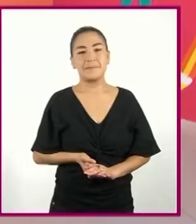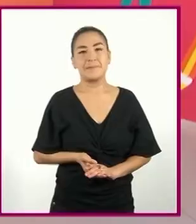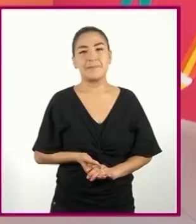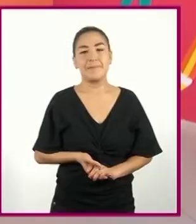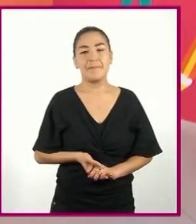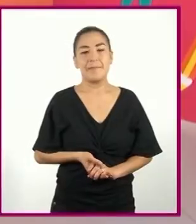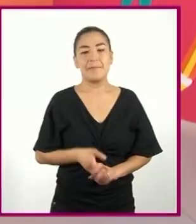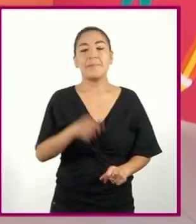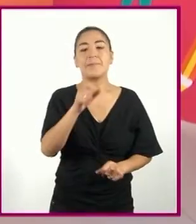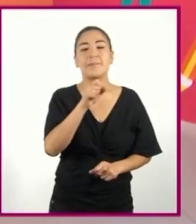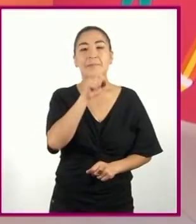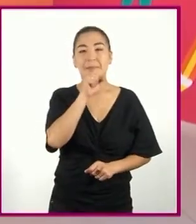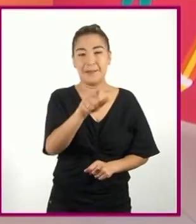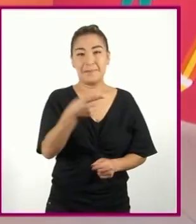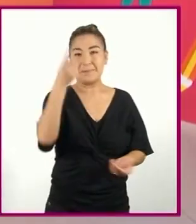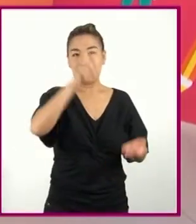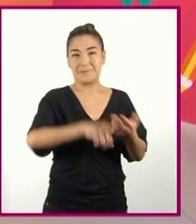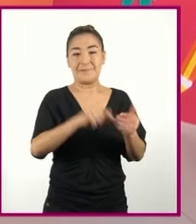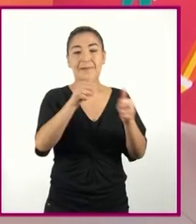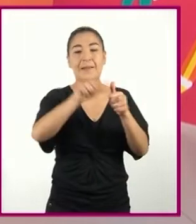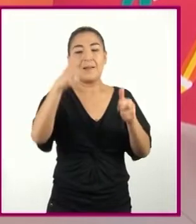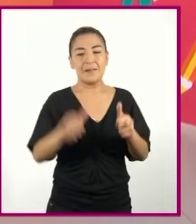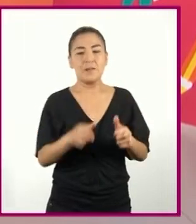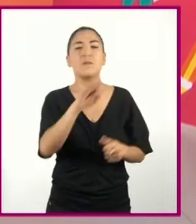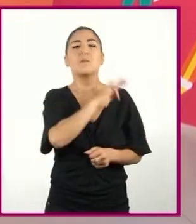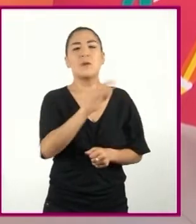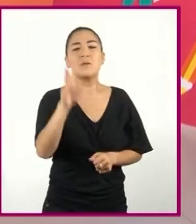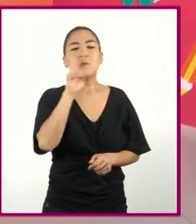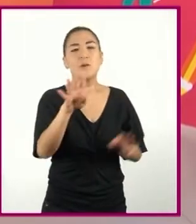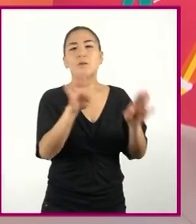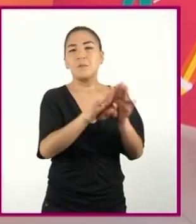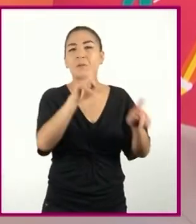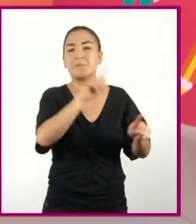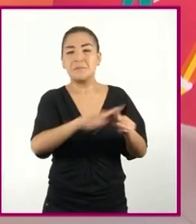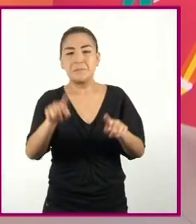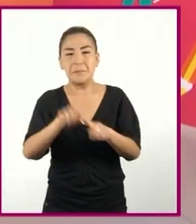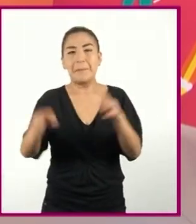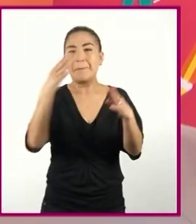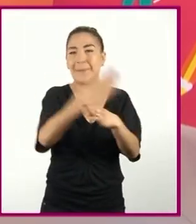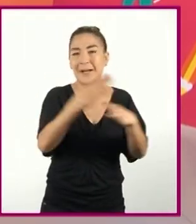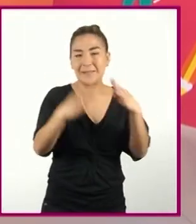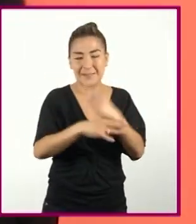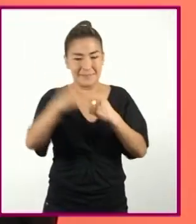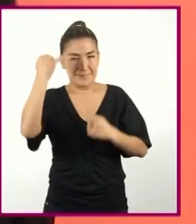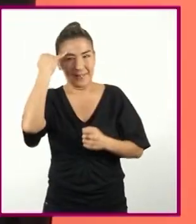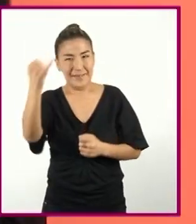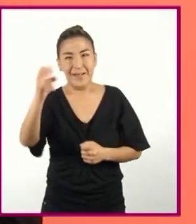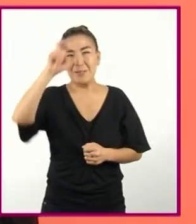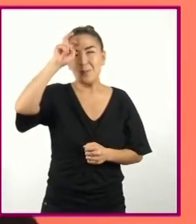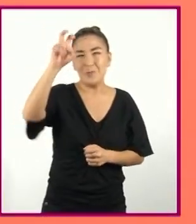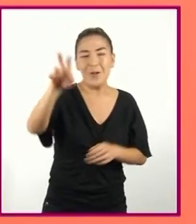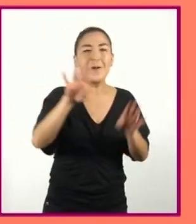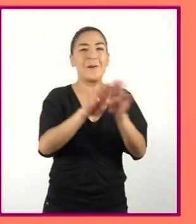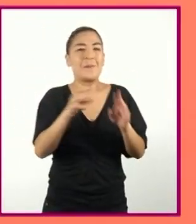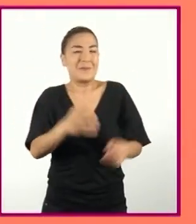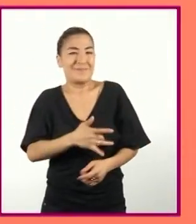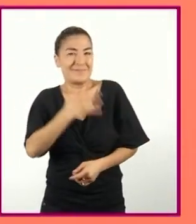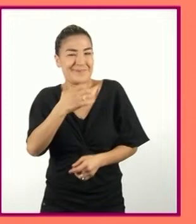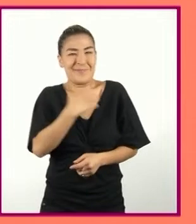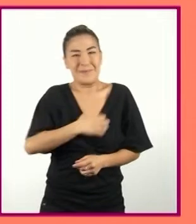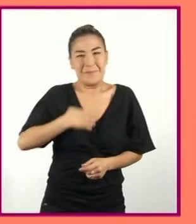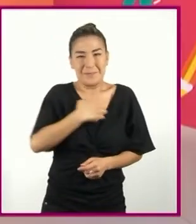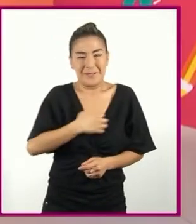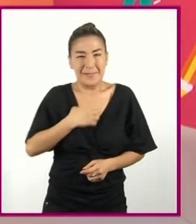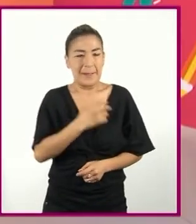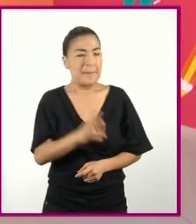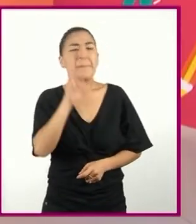Además, a través de las artes, podemos materializar nuestros ideales, sueños y emociones. Veamos